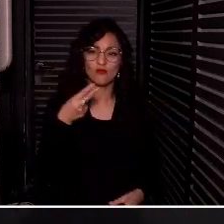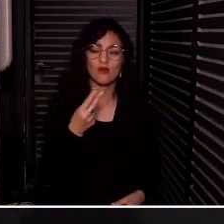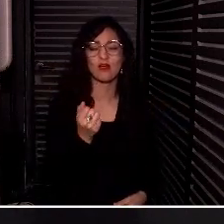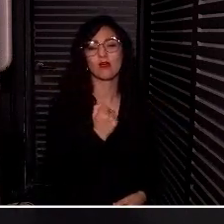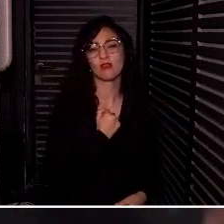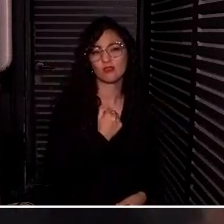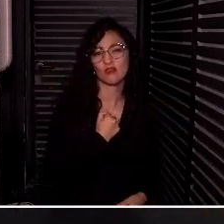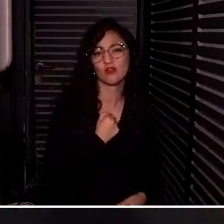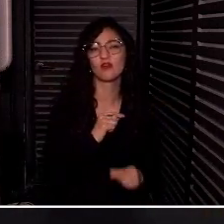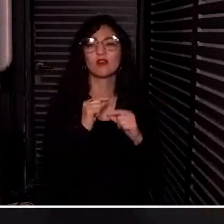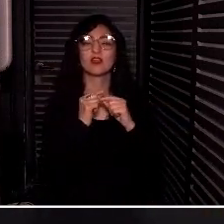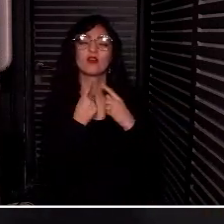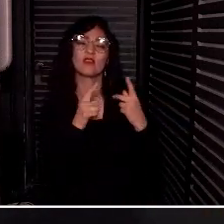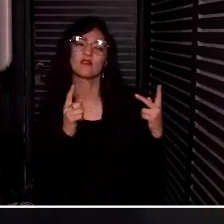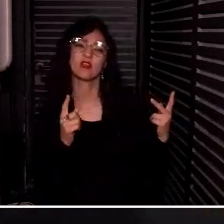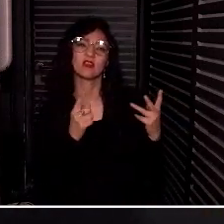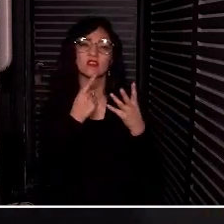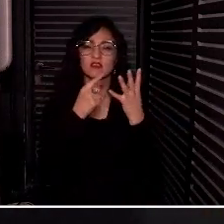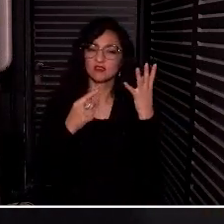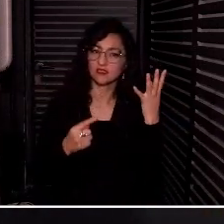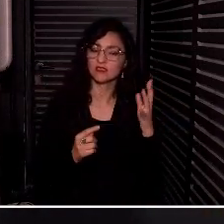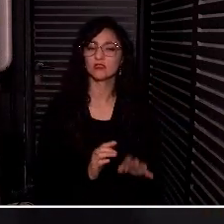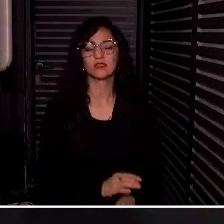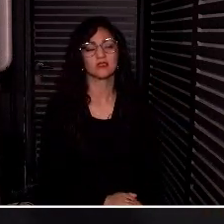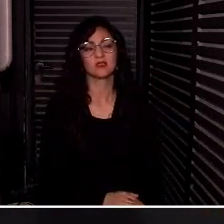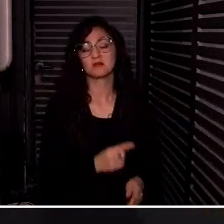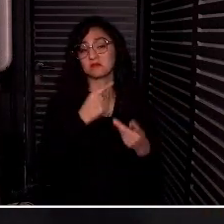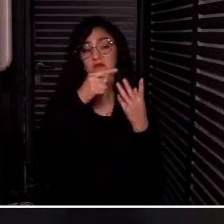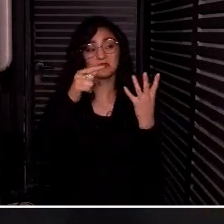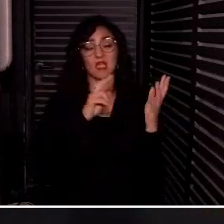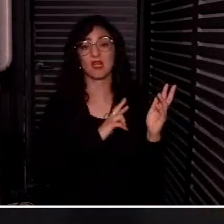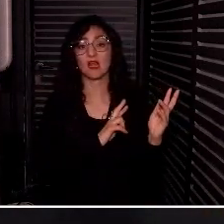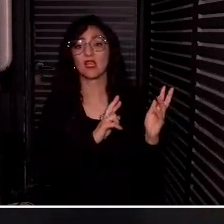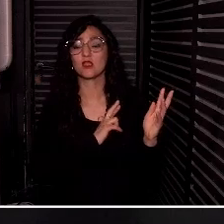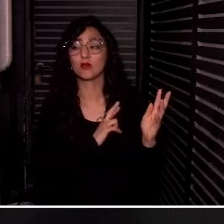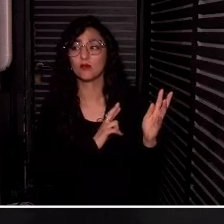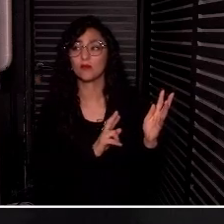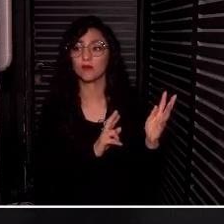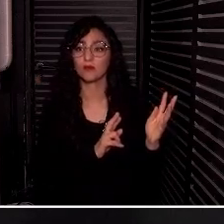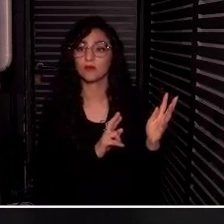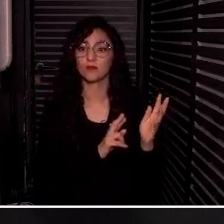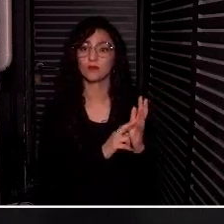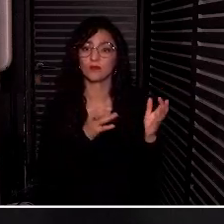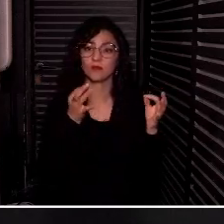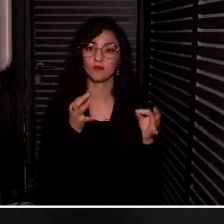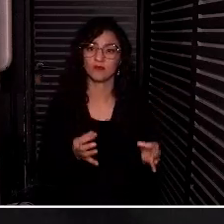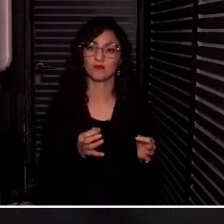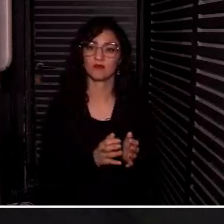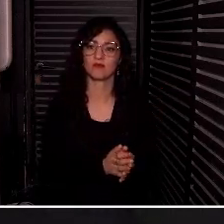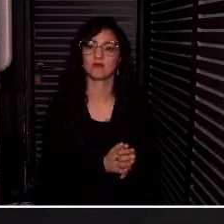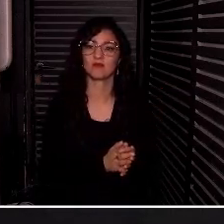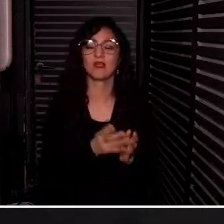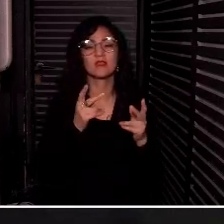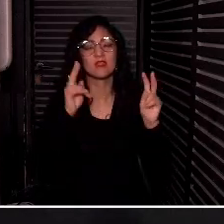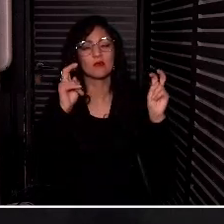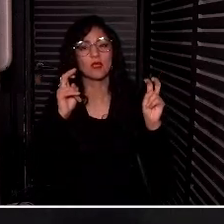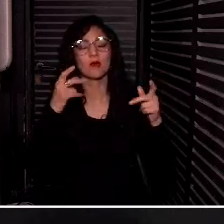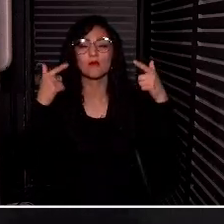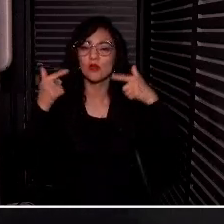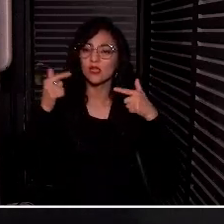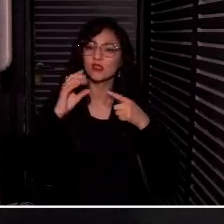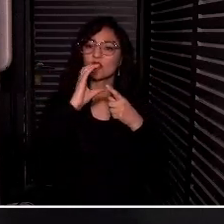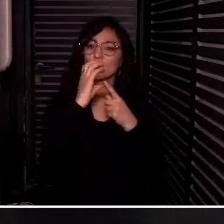católicos protestantes no solamente el punto de vista religioso sino de cualquier otro político ultural